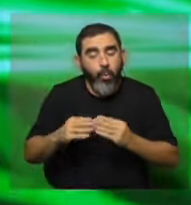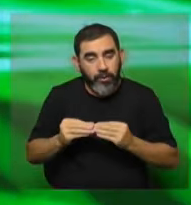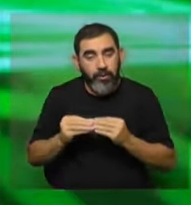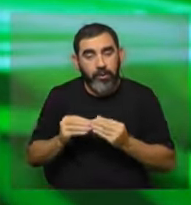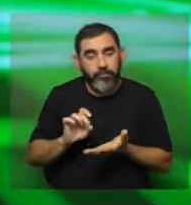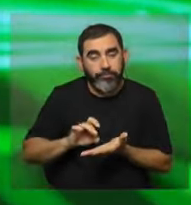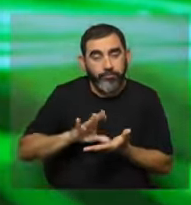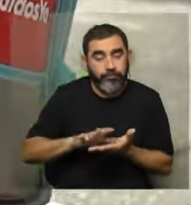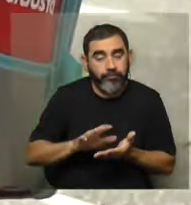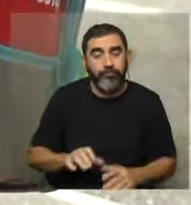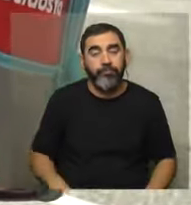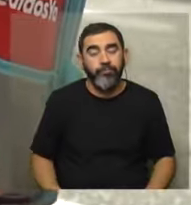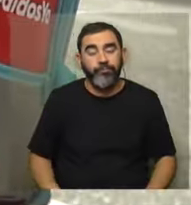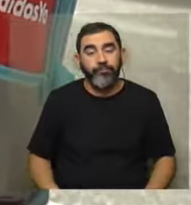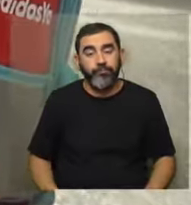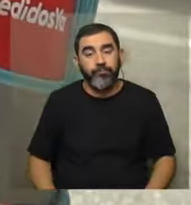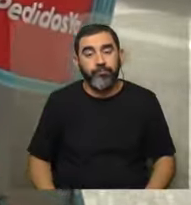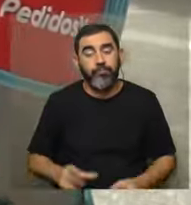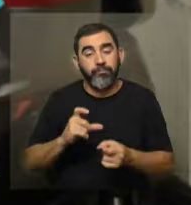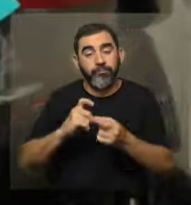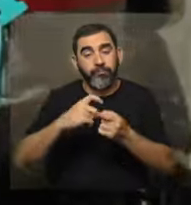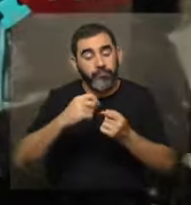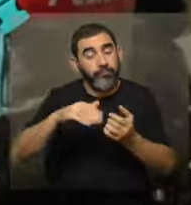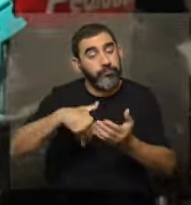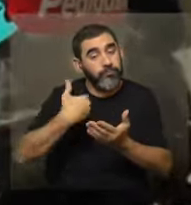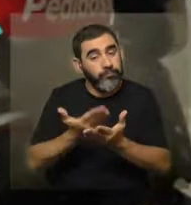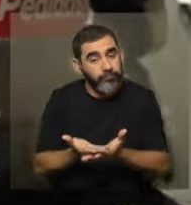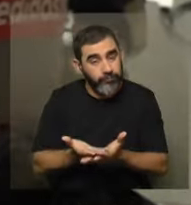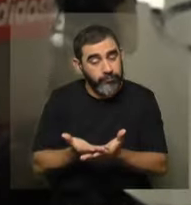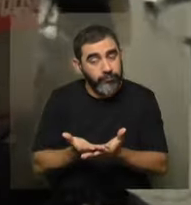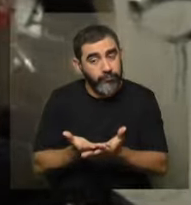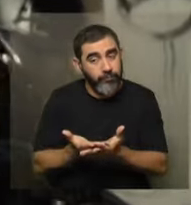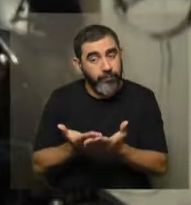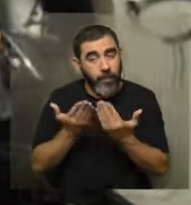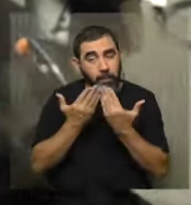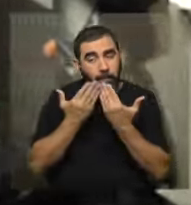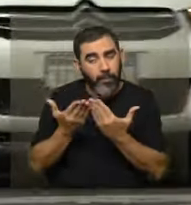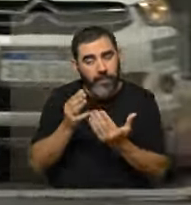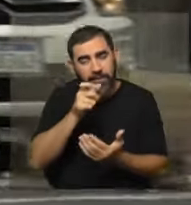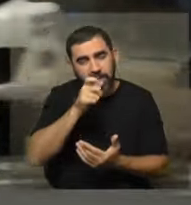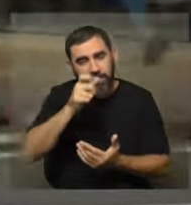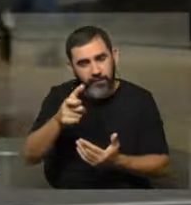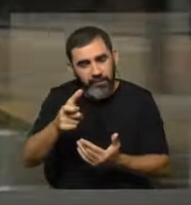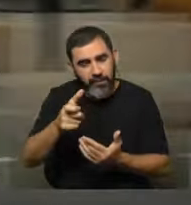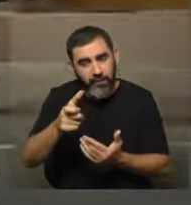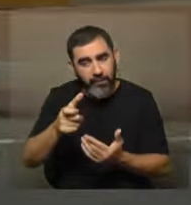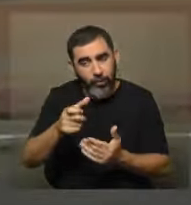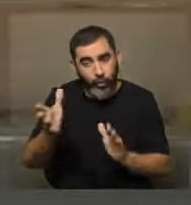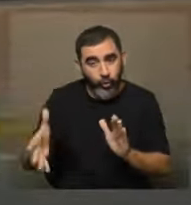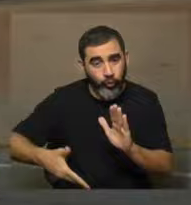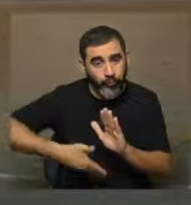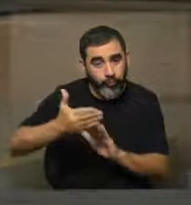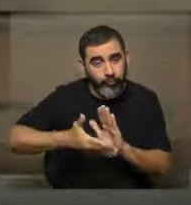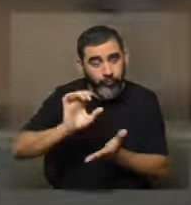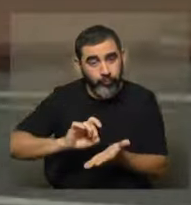desvinculaciones de la empresa la organización sindical ahí planteó concretamente esto quiere decir en realidad que vamos a dejar todos de trabajar en